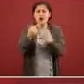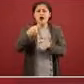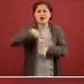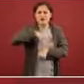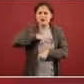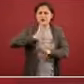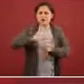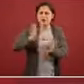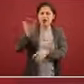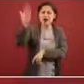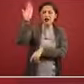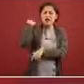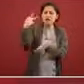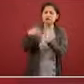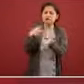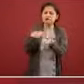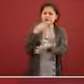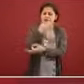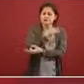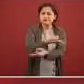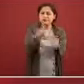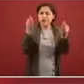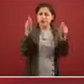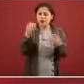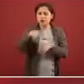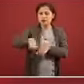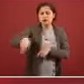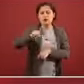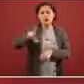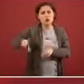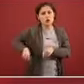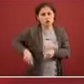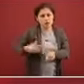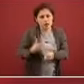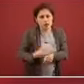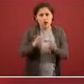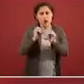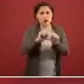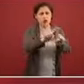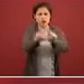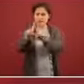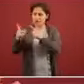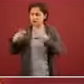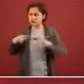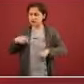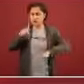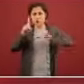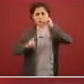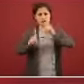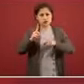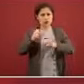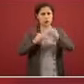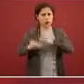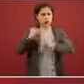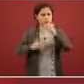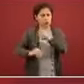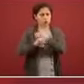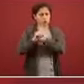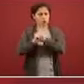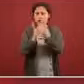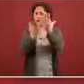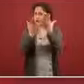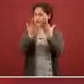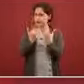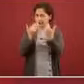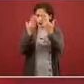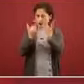perfectamente dispuestos a escuchar cualquier inquietud que haya sobre este o cualquier otro tema. En este caso estamos hablando de salud